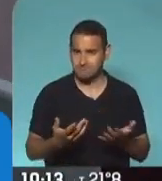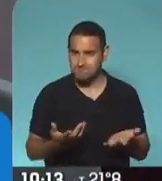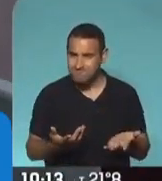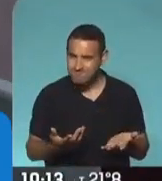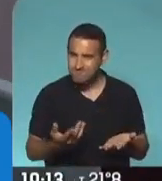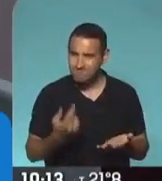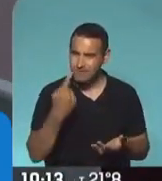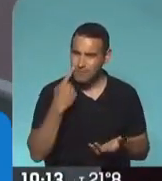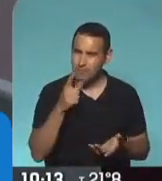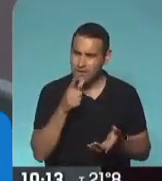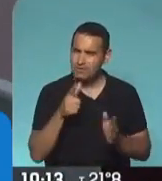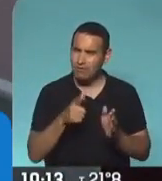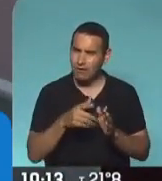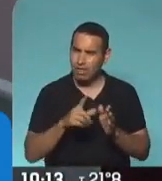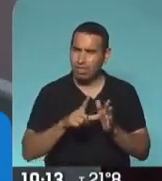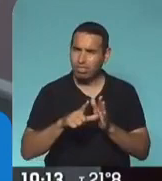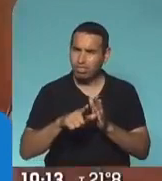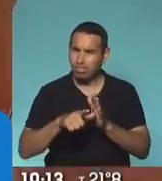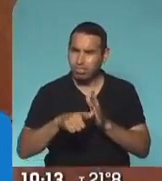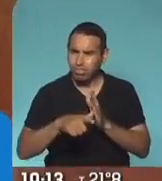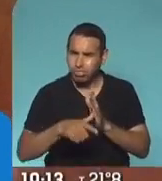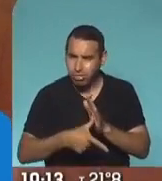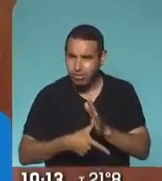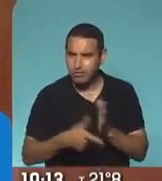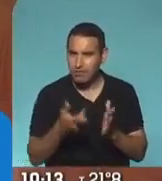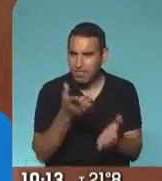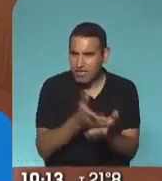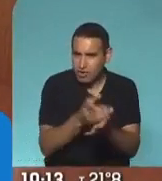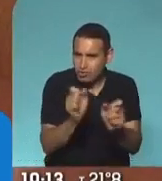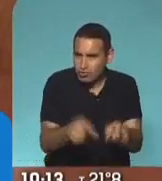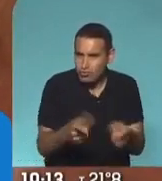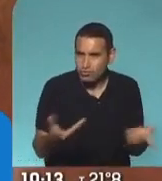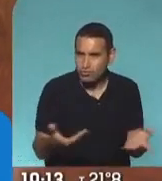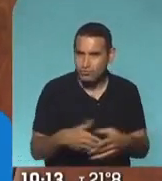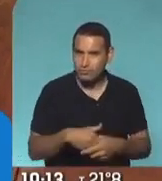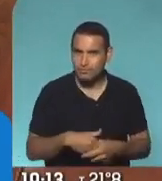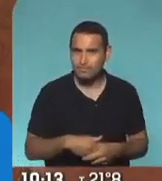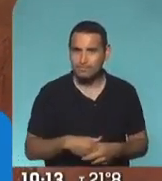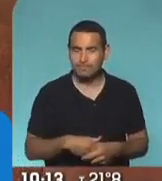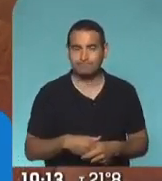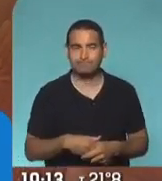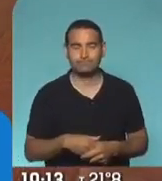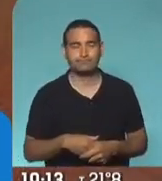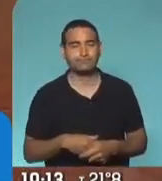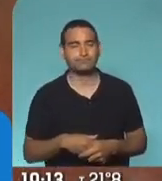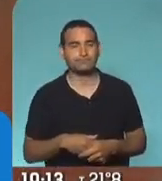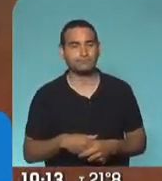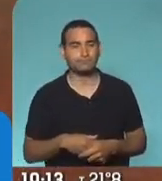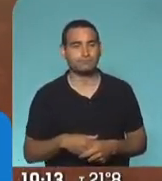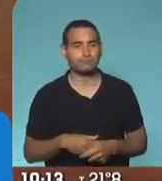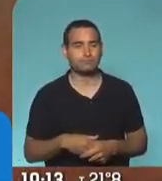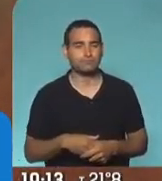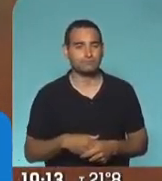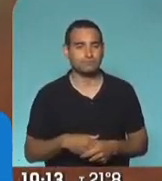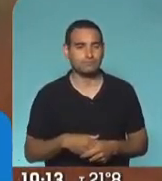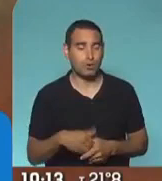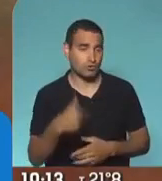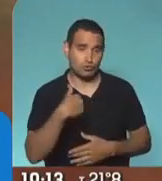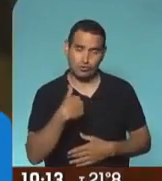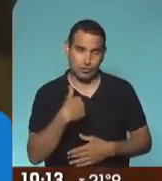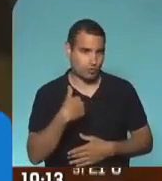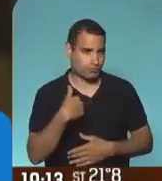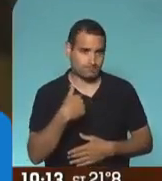poco dilatar todo esto e ir en contra de lo que es un derecho? A ver, yo soy una